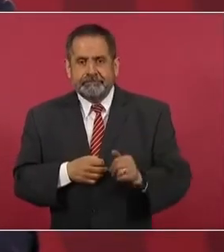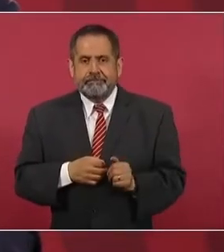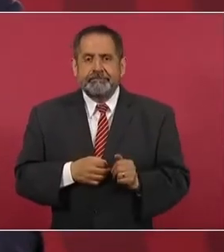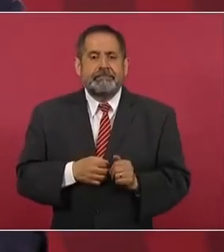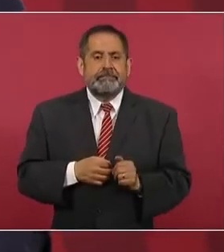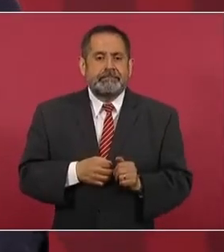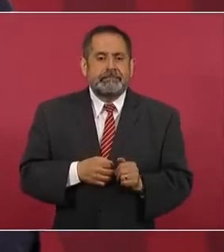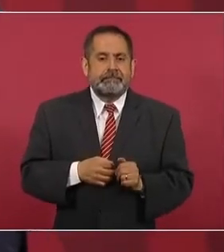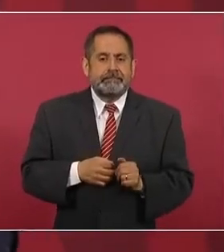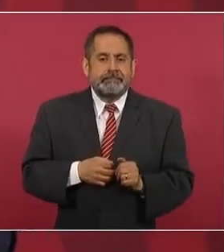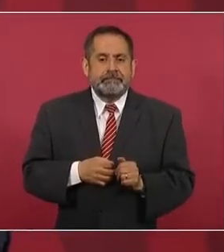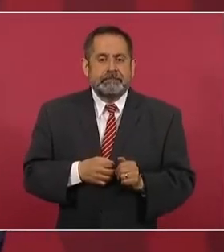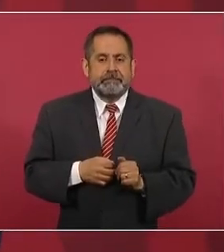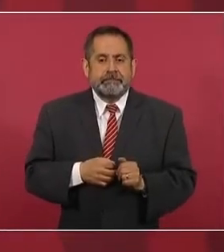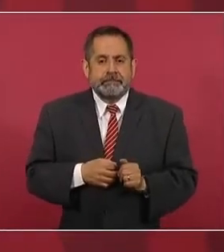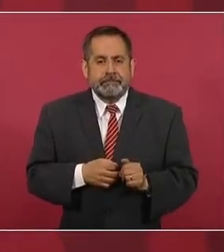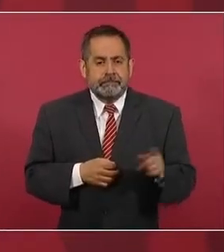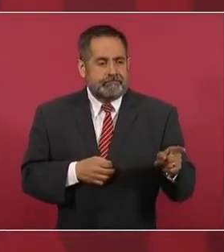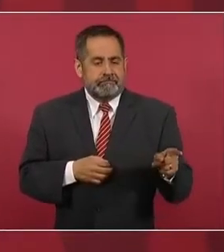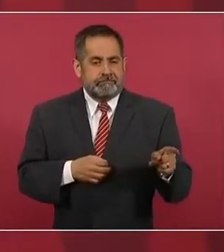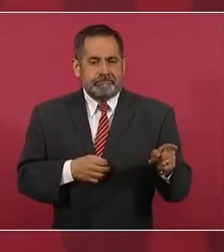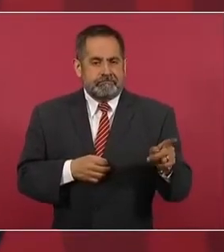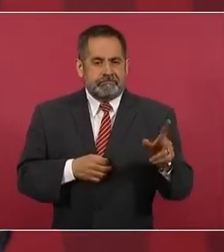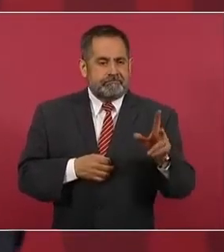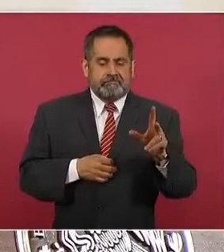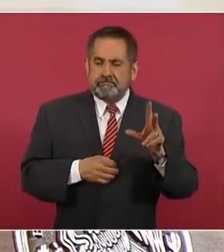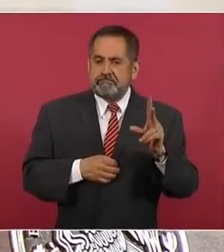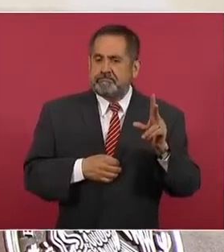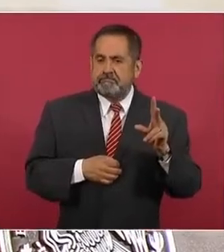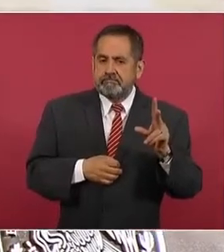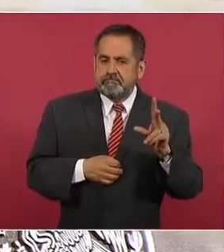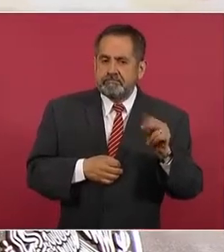que no se